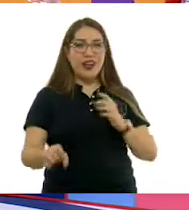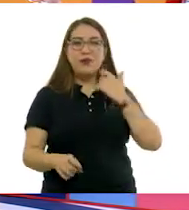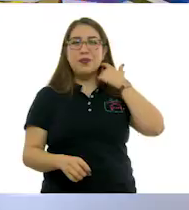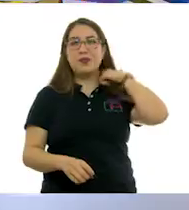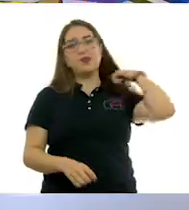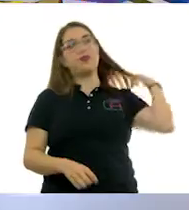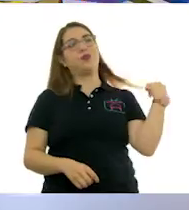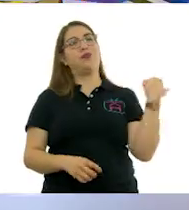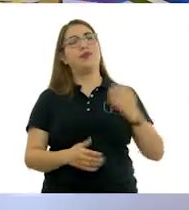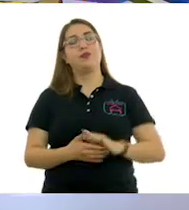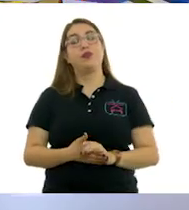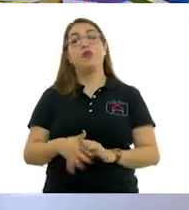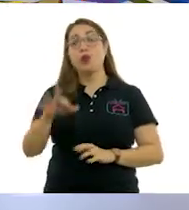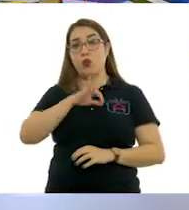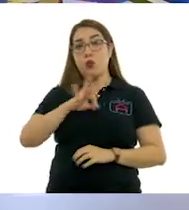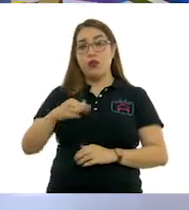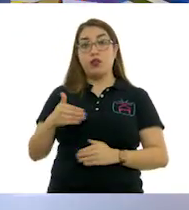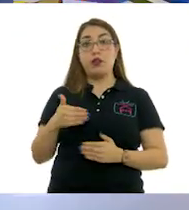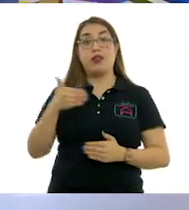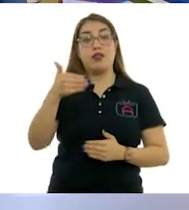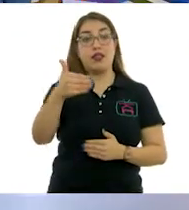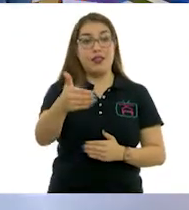físicamente. Puede ser hacia adelante.